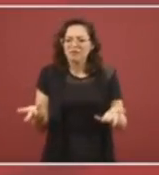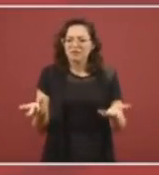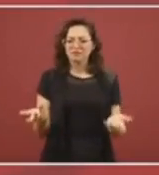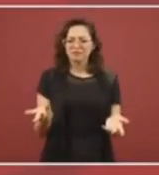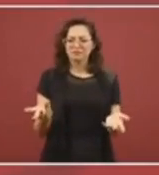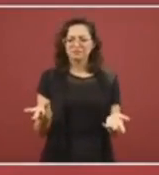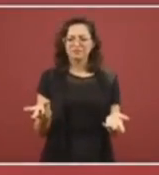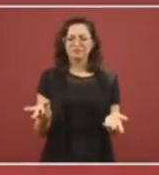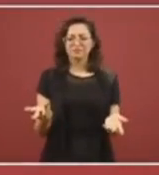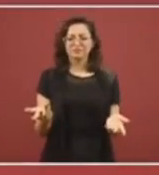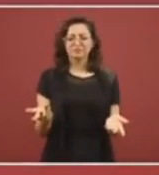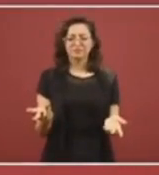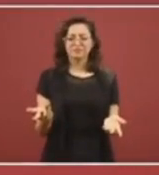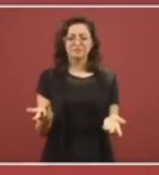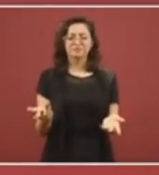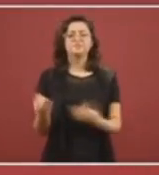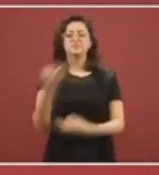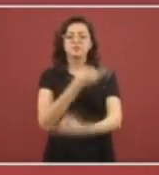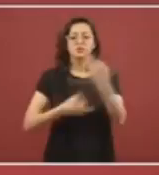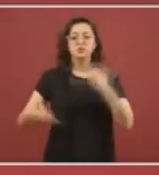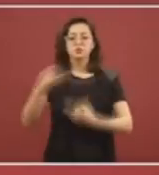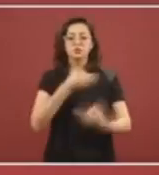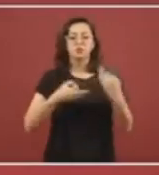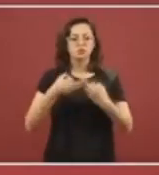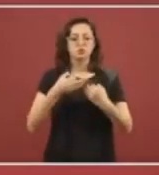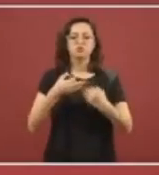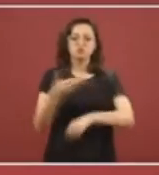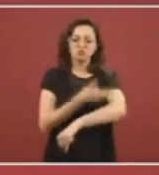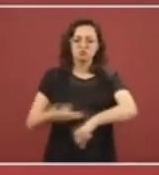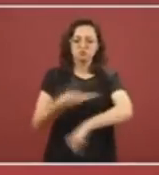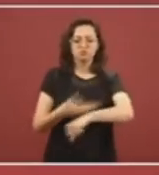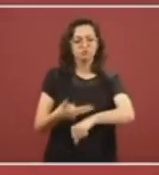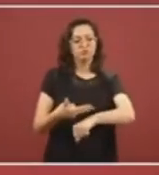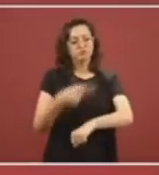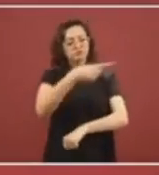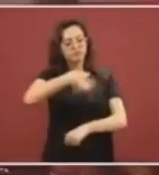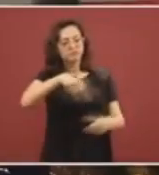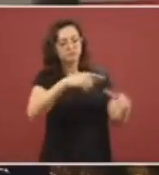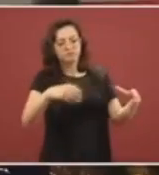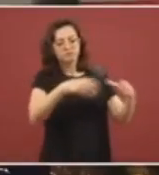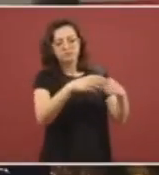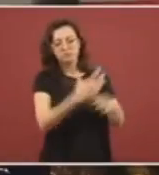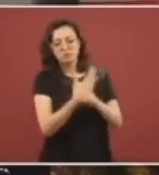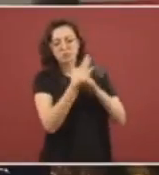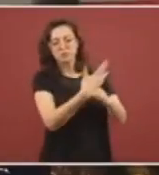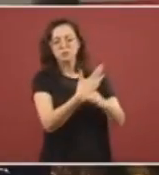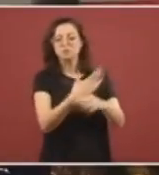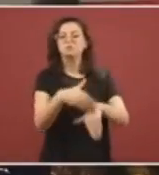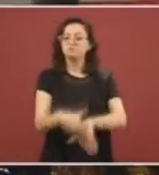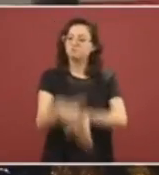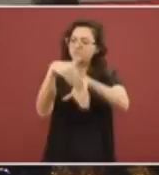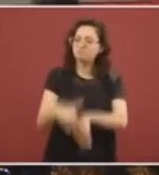Entonces, todos tenemos que ajustarnos a la opinión de